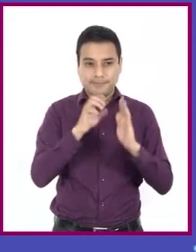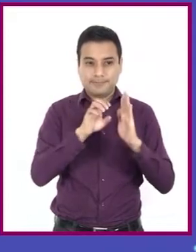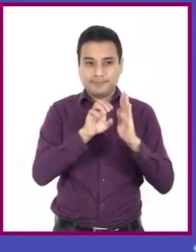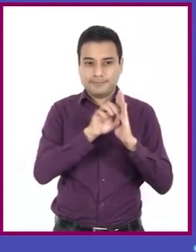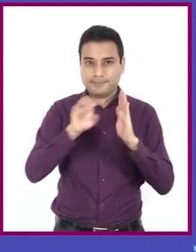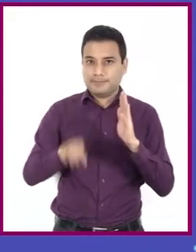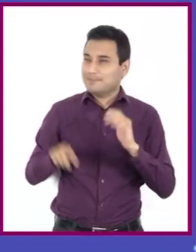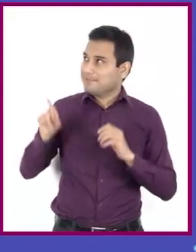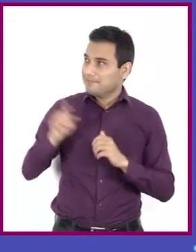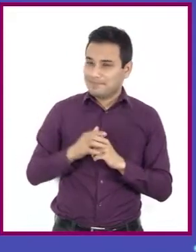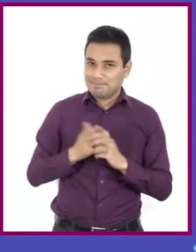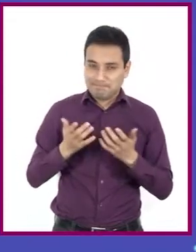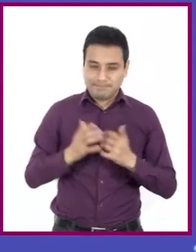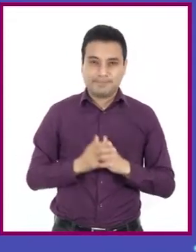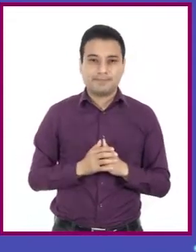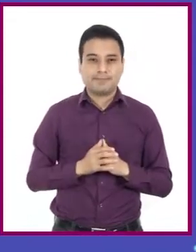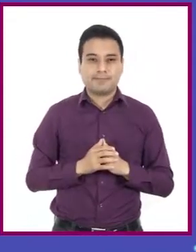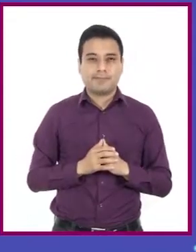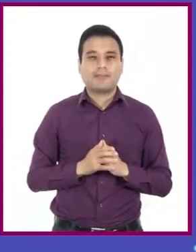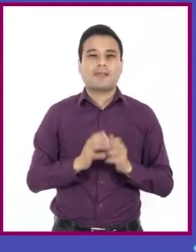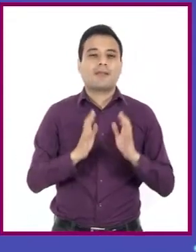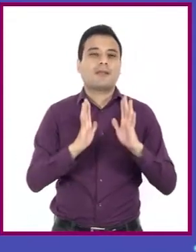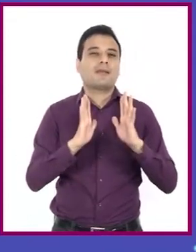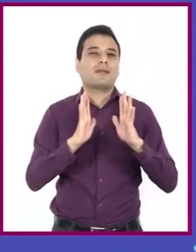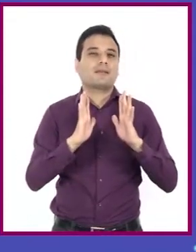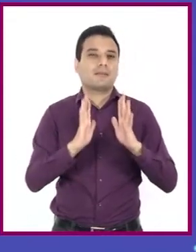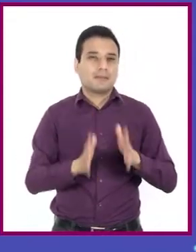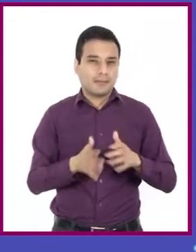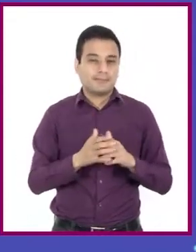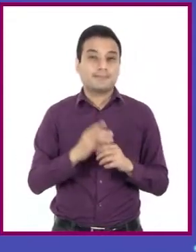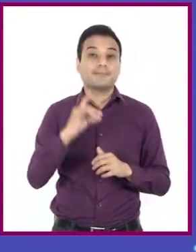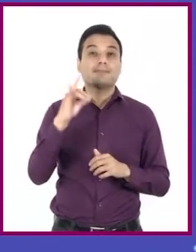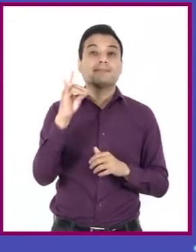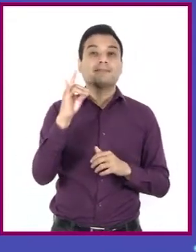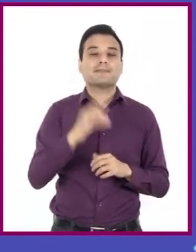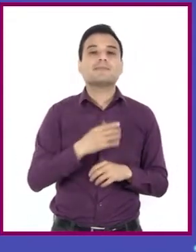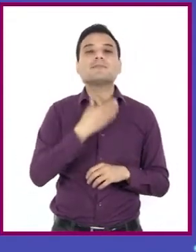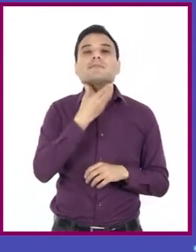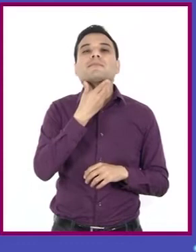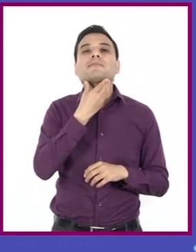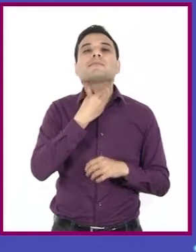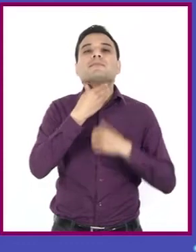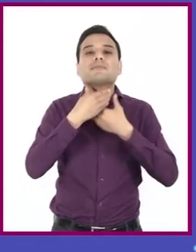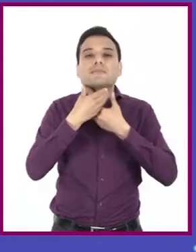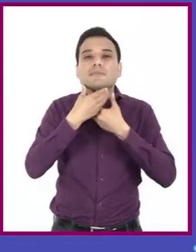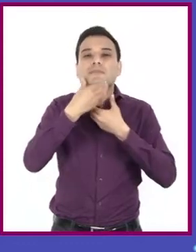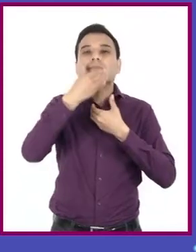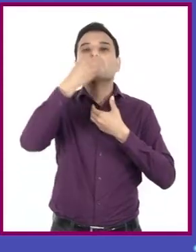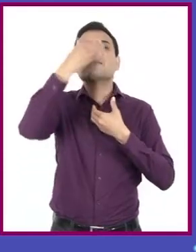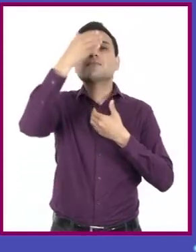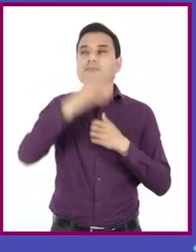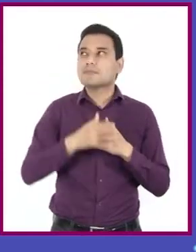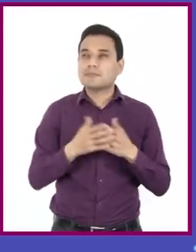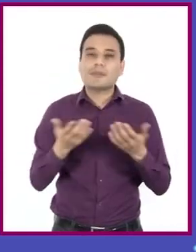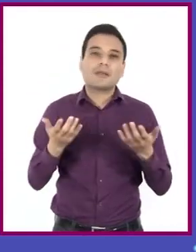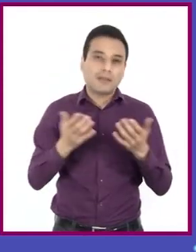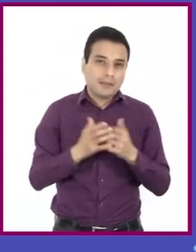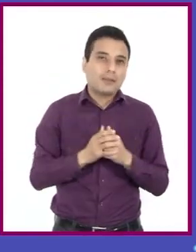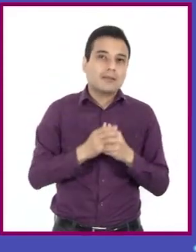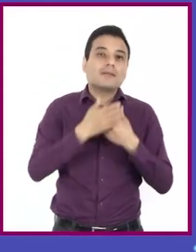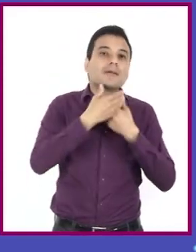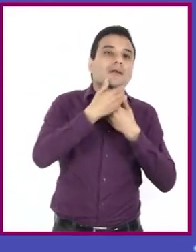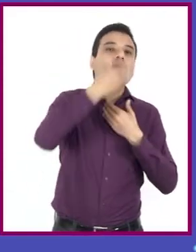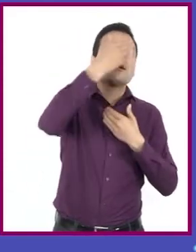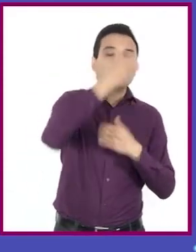otra. El cuello largo de la jirafa se representa con la I latina, larga, y hay